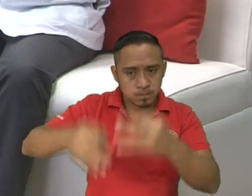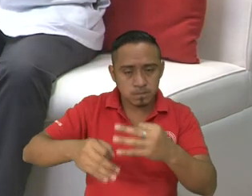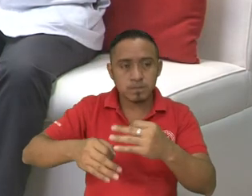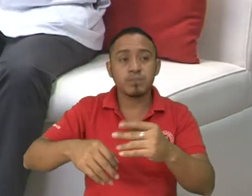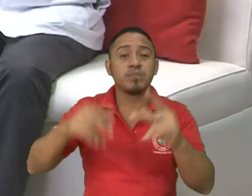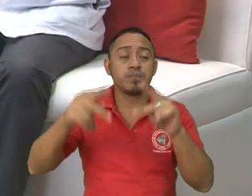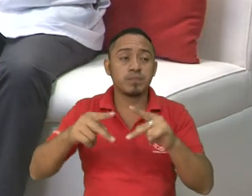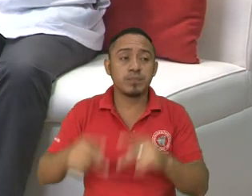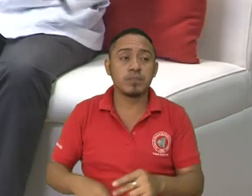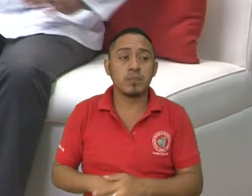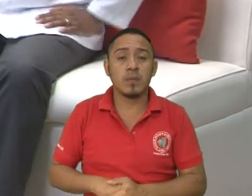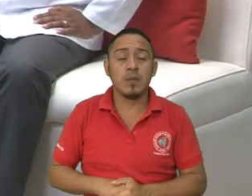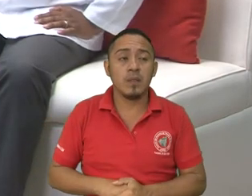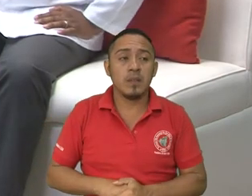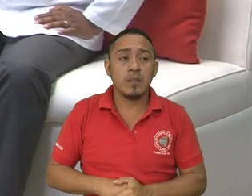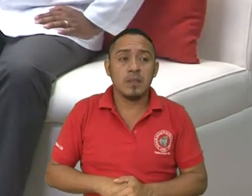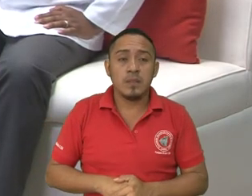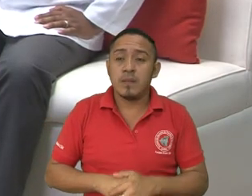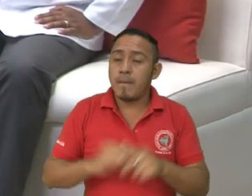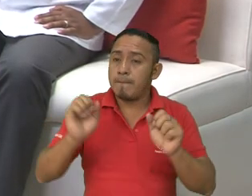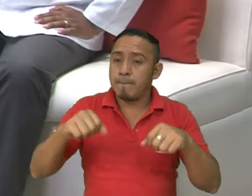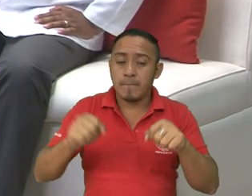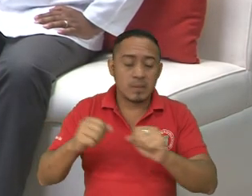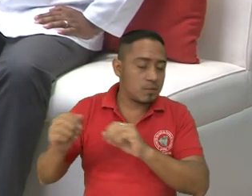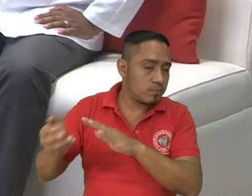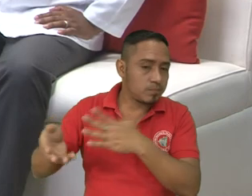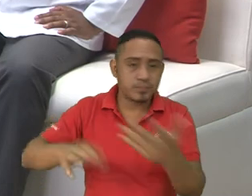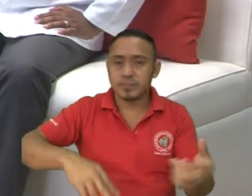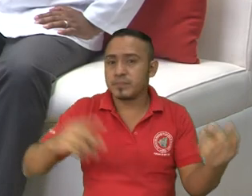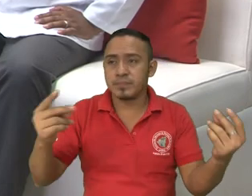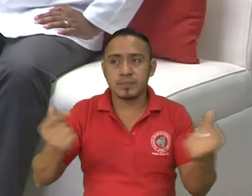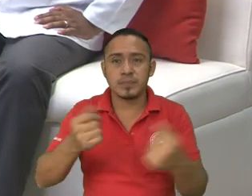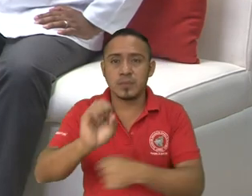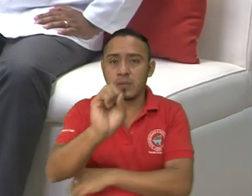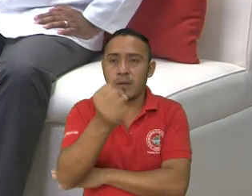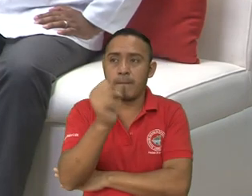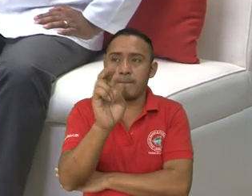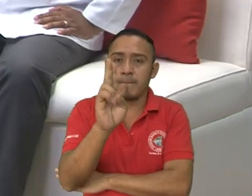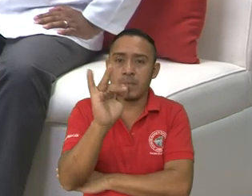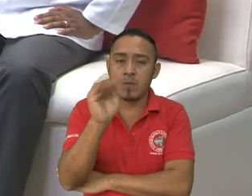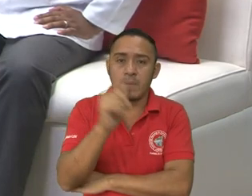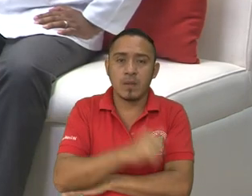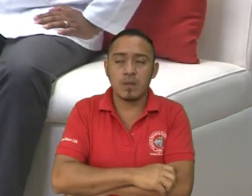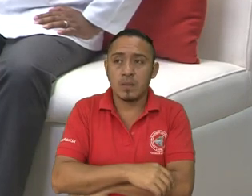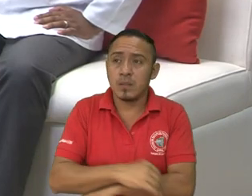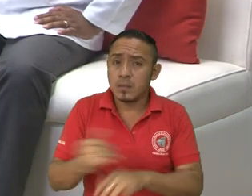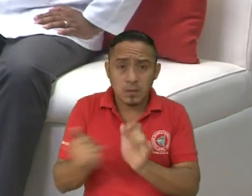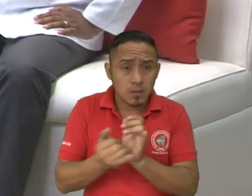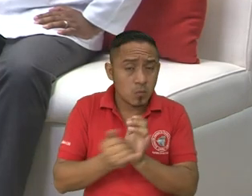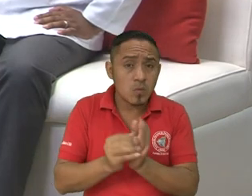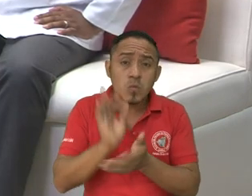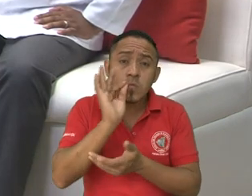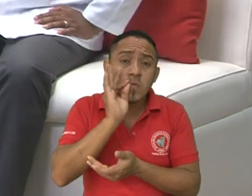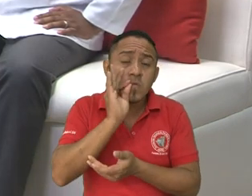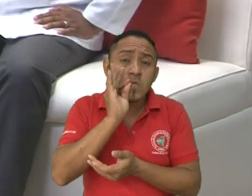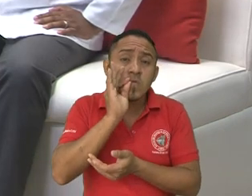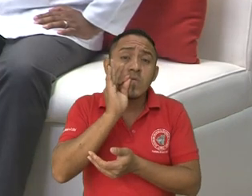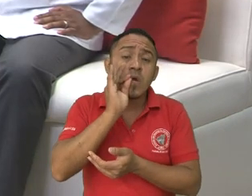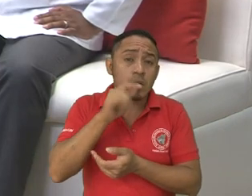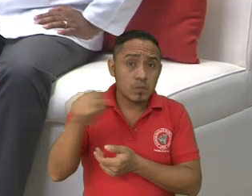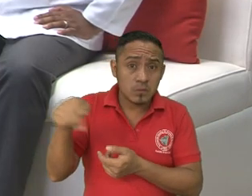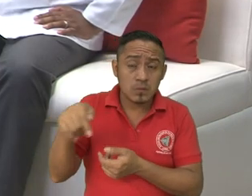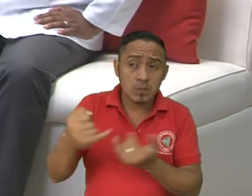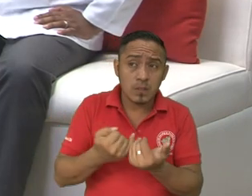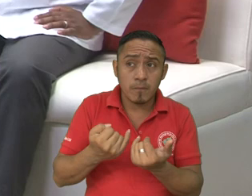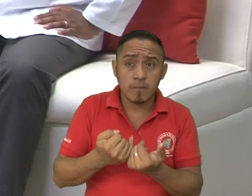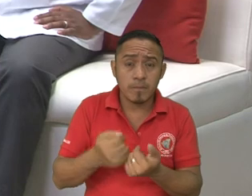la persona puede tener una muerte súbita. Hasta, por ejemplo, la marihuana, que es la más que se podría decir,